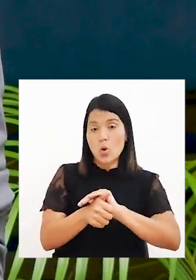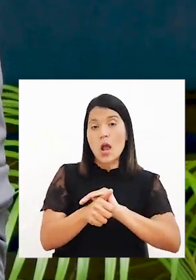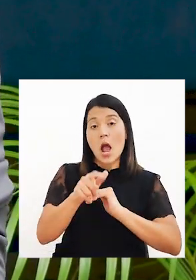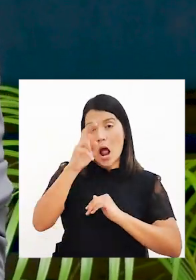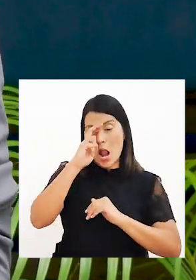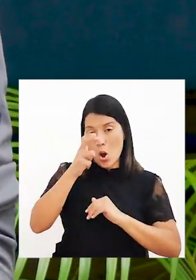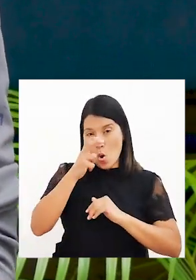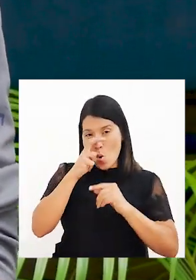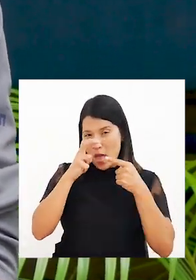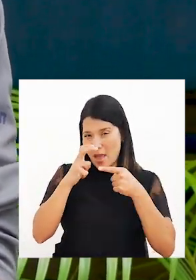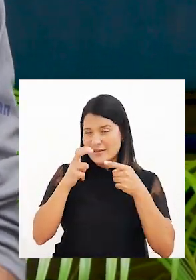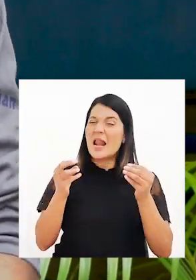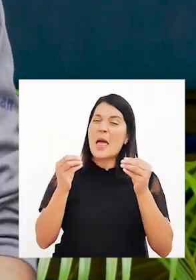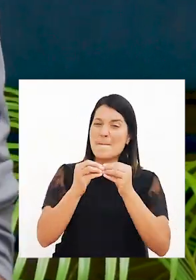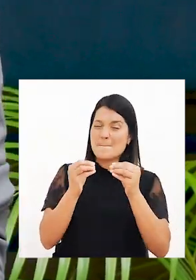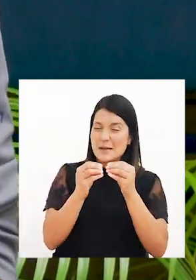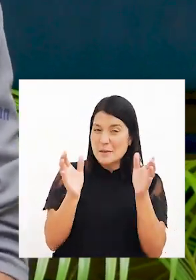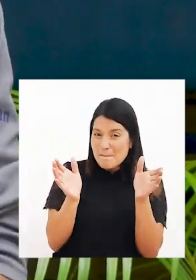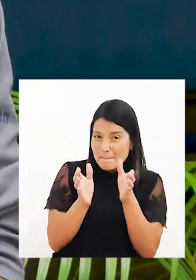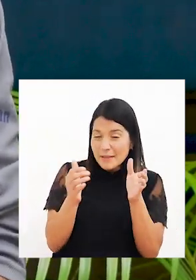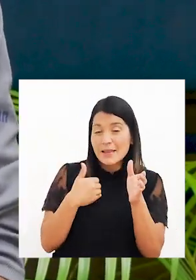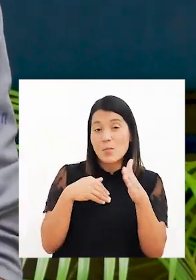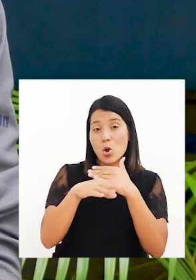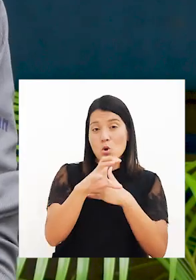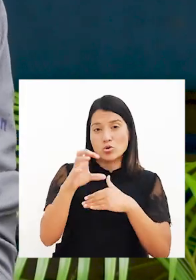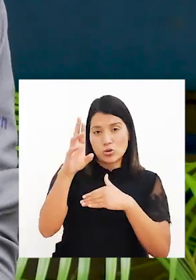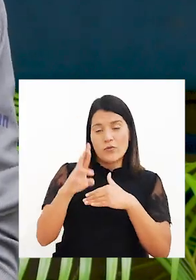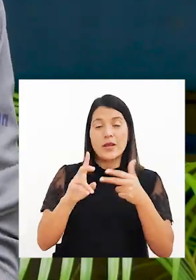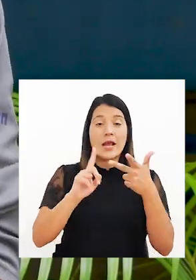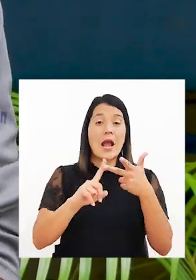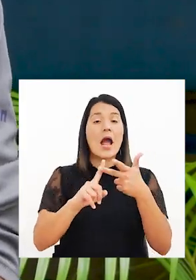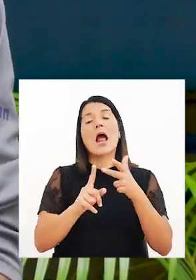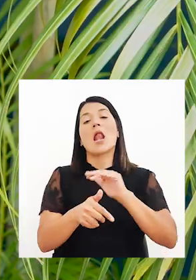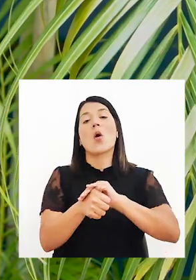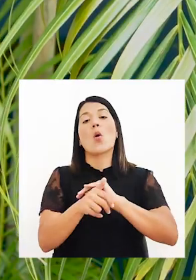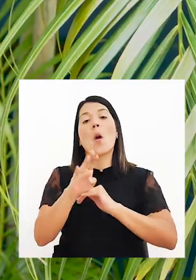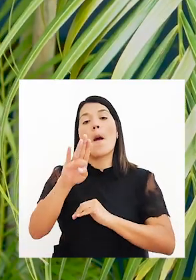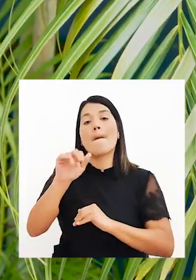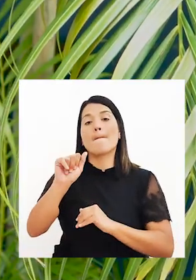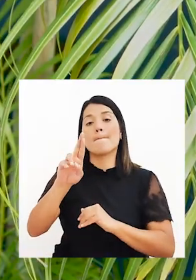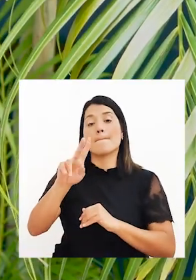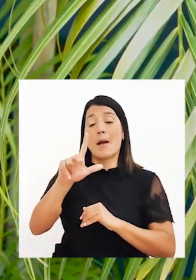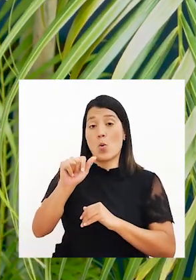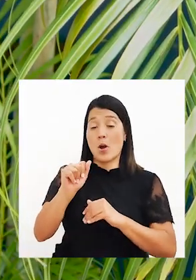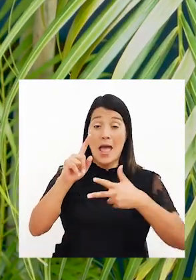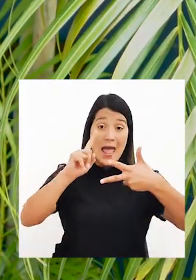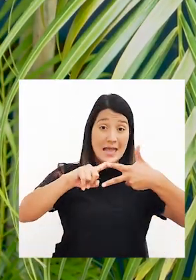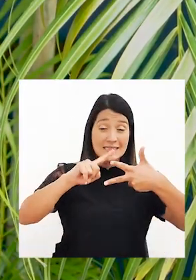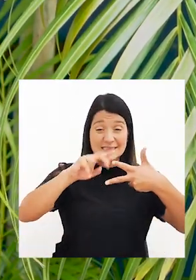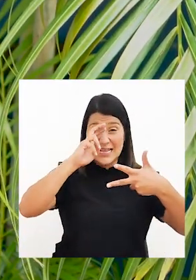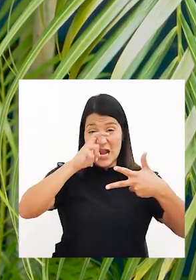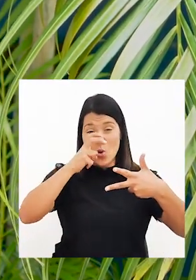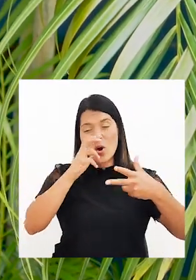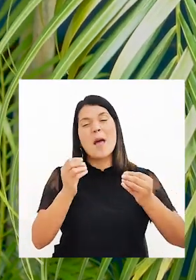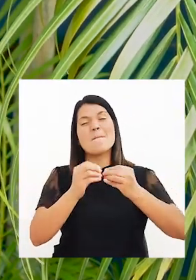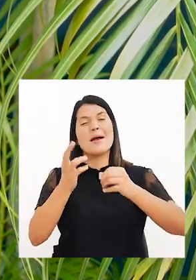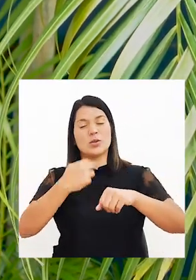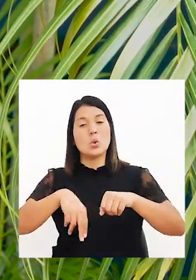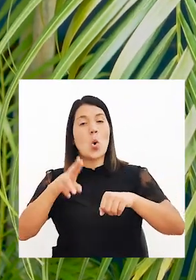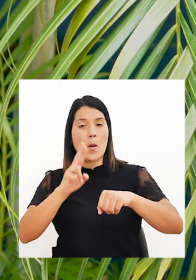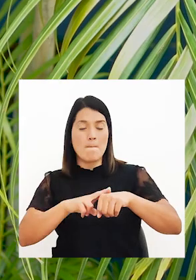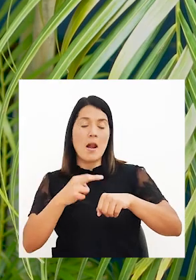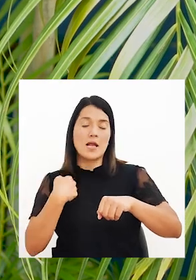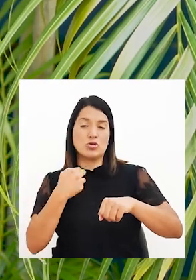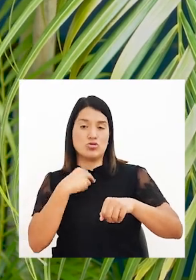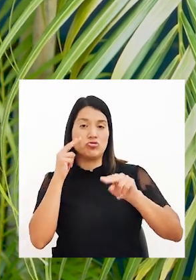la tortuga lora, que es la tortuga más pequeña que tenemos en Costa Rica, y tenemos la tortuga baula. La tortuga lora es la tortuga más común o popular que se